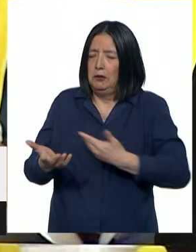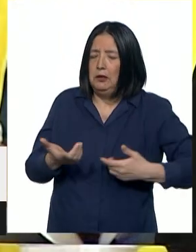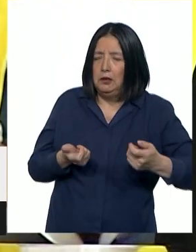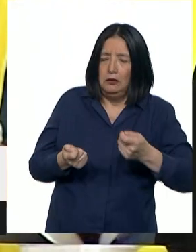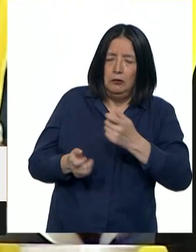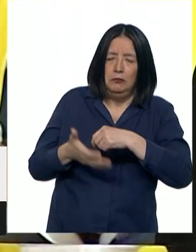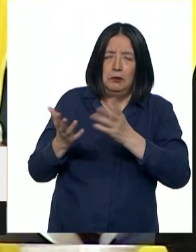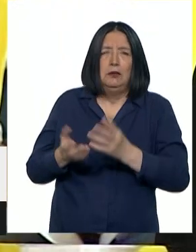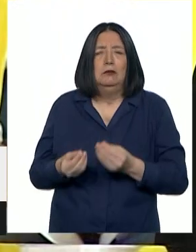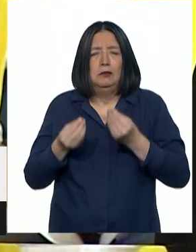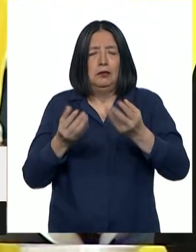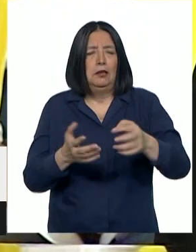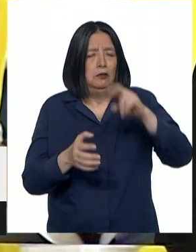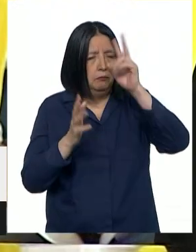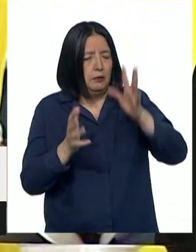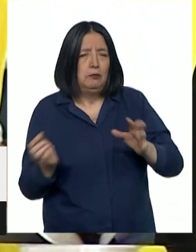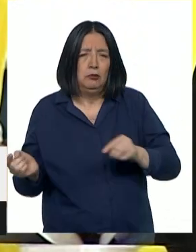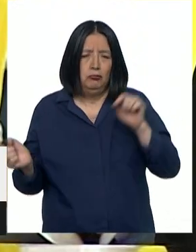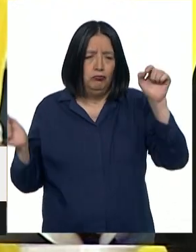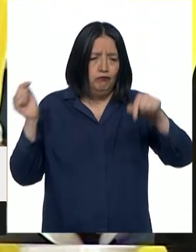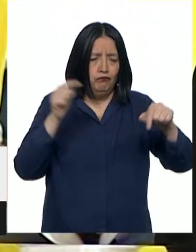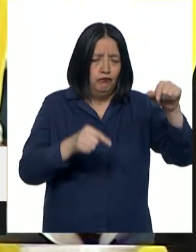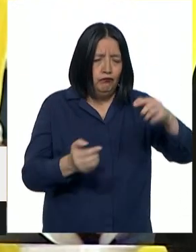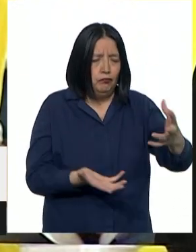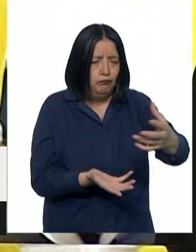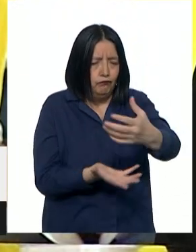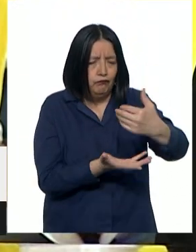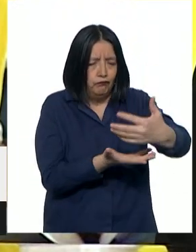peruanos que llega a la caja fiscal